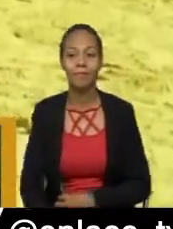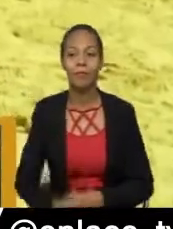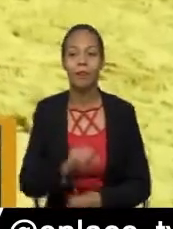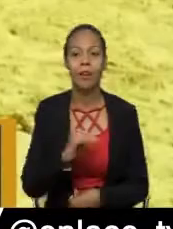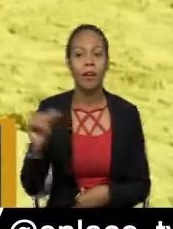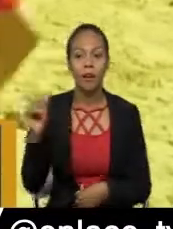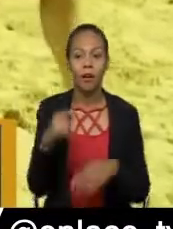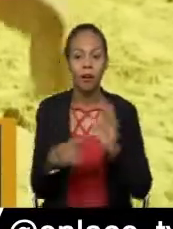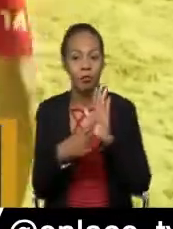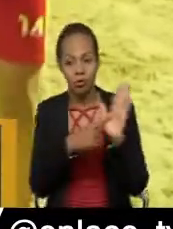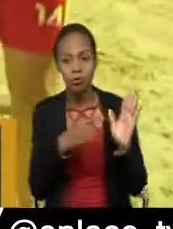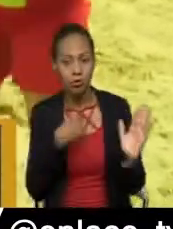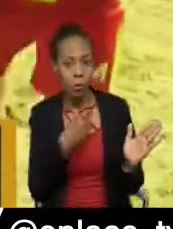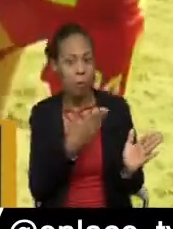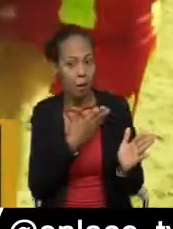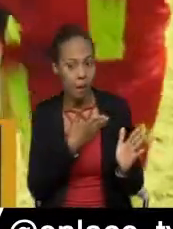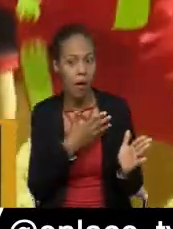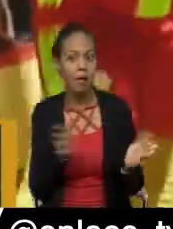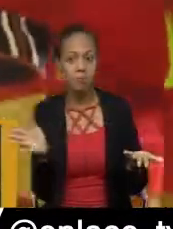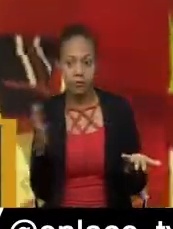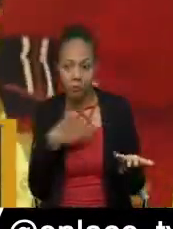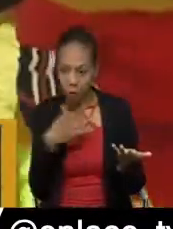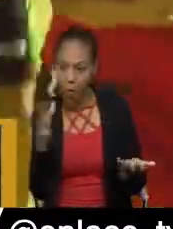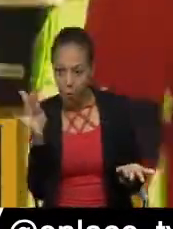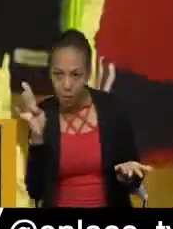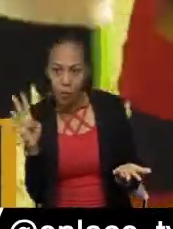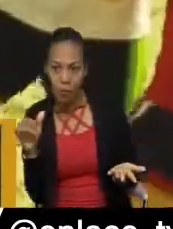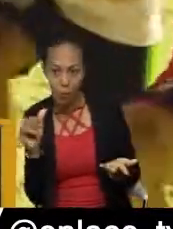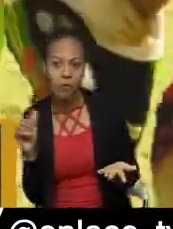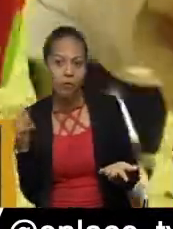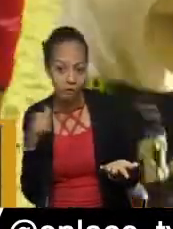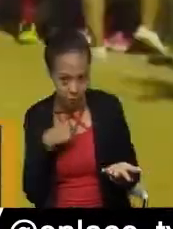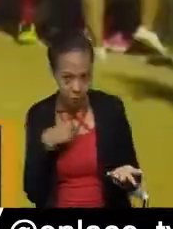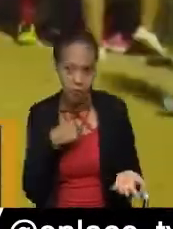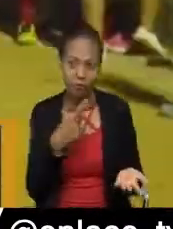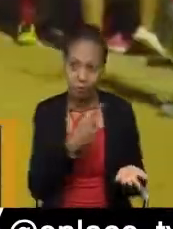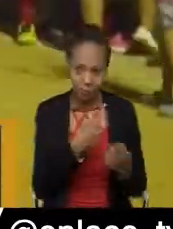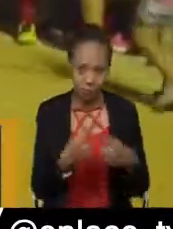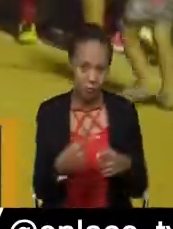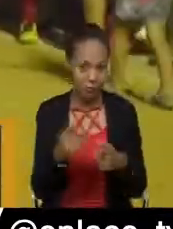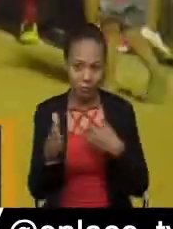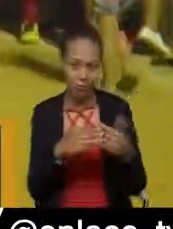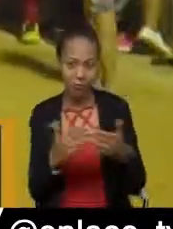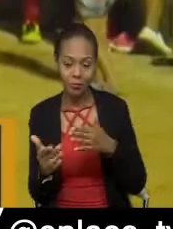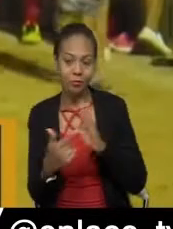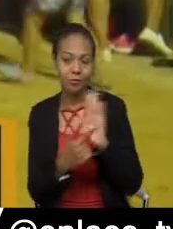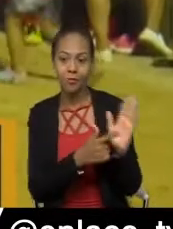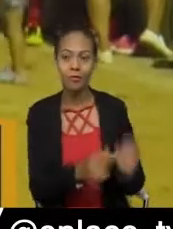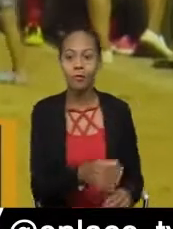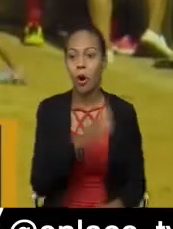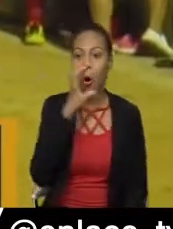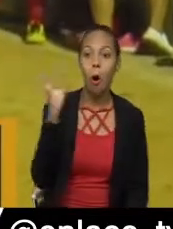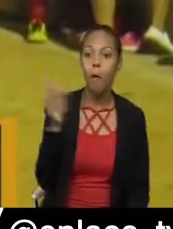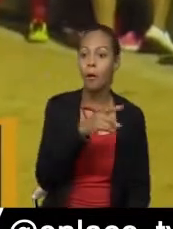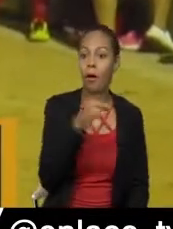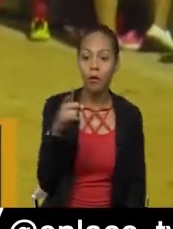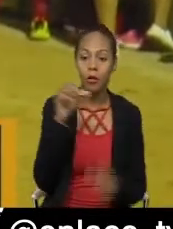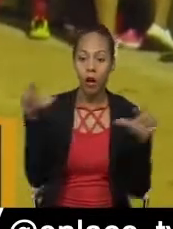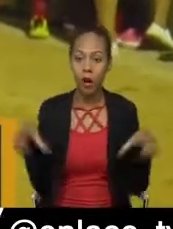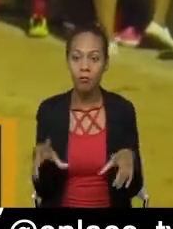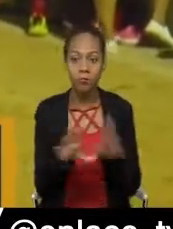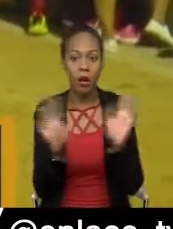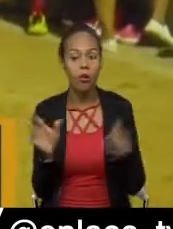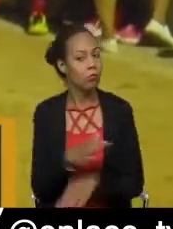pesar de ser madres, amas de casa y esposas, no ha sido impedimento para participar de este torneo. No solamente los hombres son los que pueden correr una cancha, las mujeres también